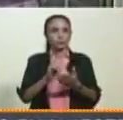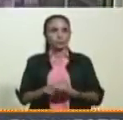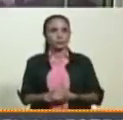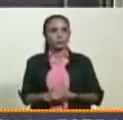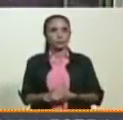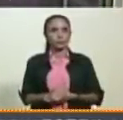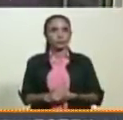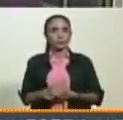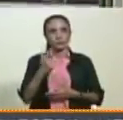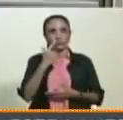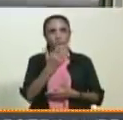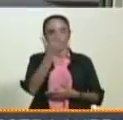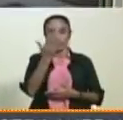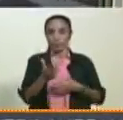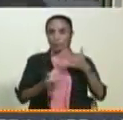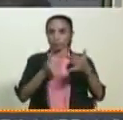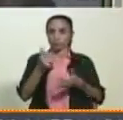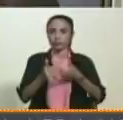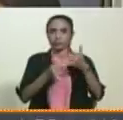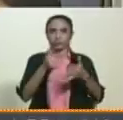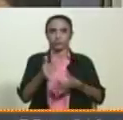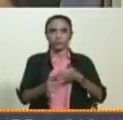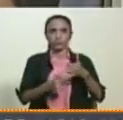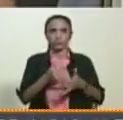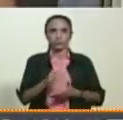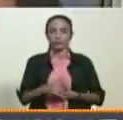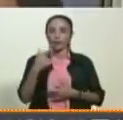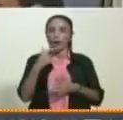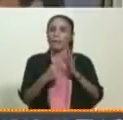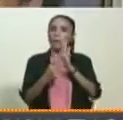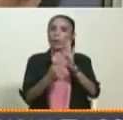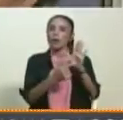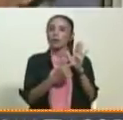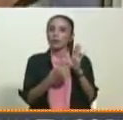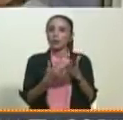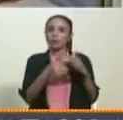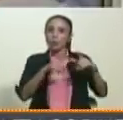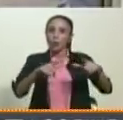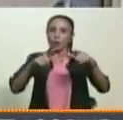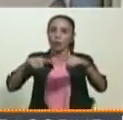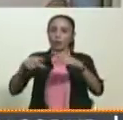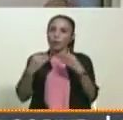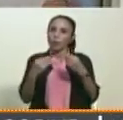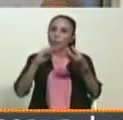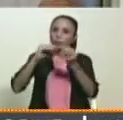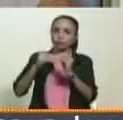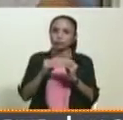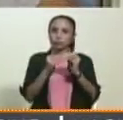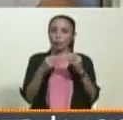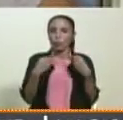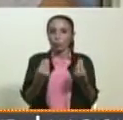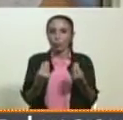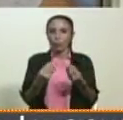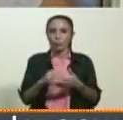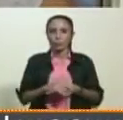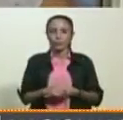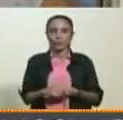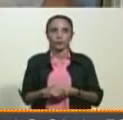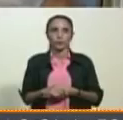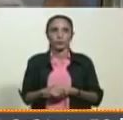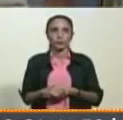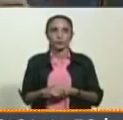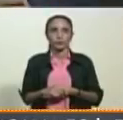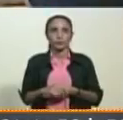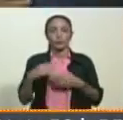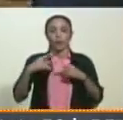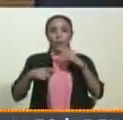para que Rafael, la doctora Rodríguez, nos vayan presentando cómo se recuperó y que a partir del día de mañana